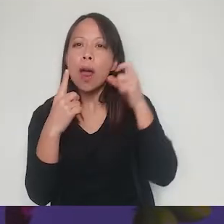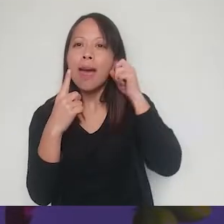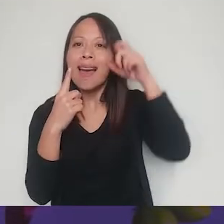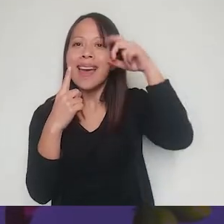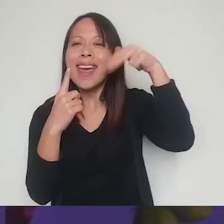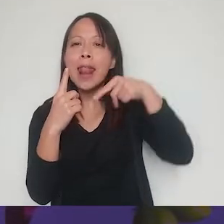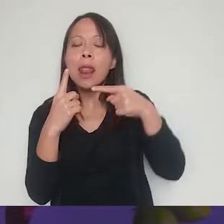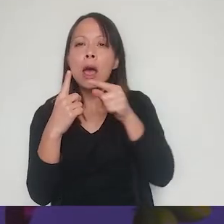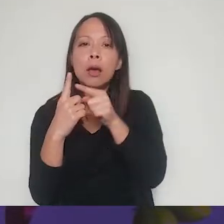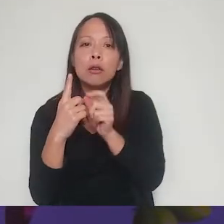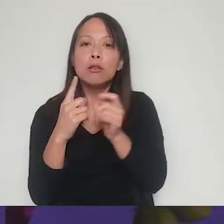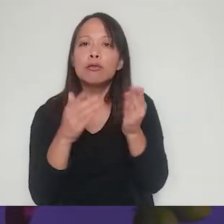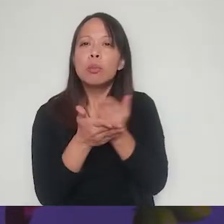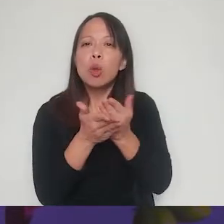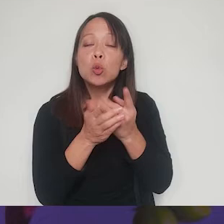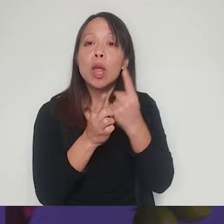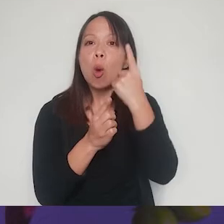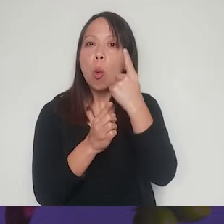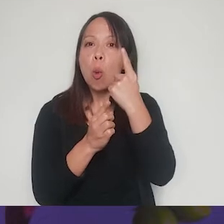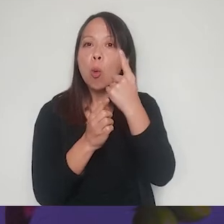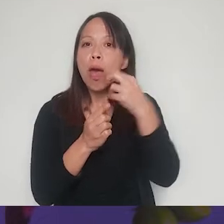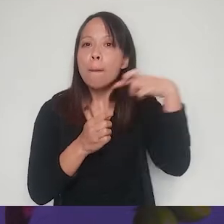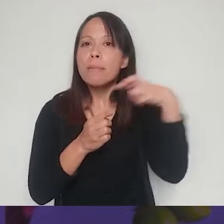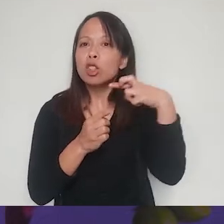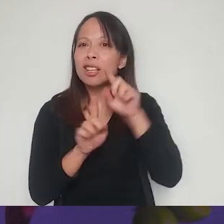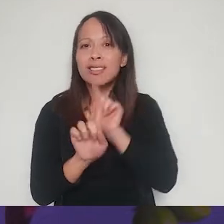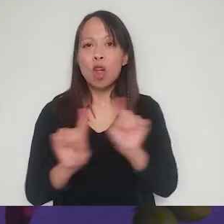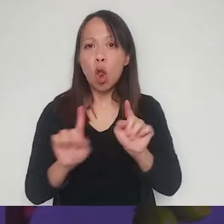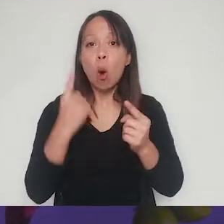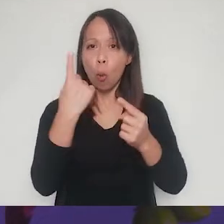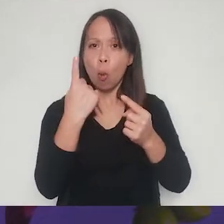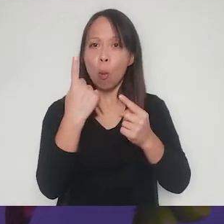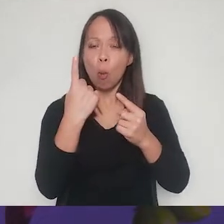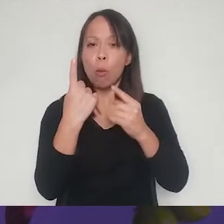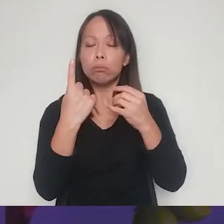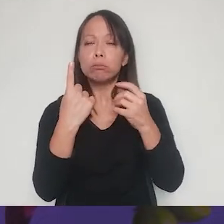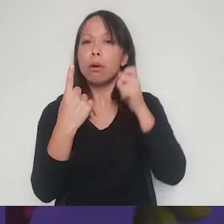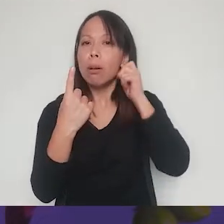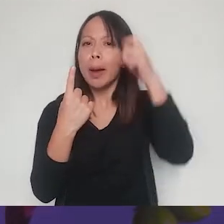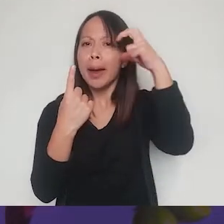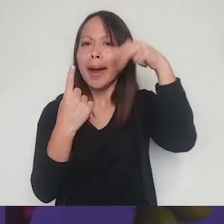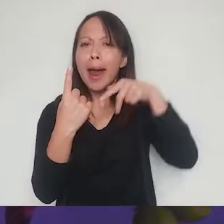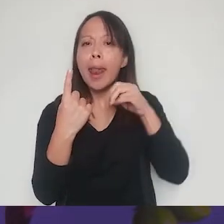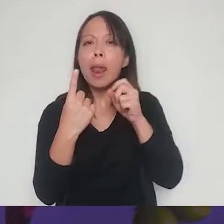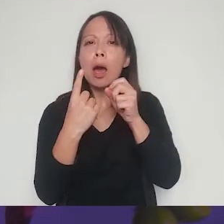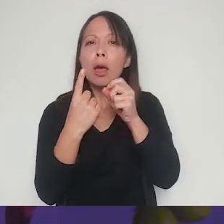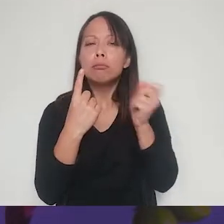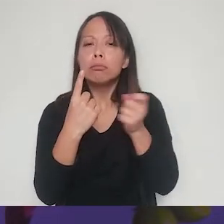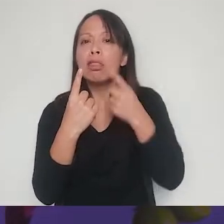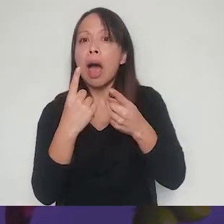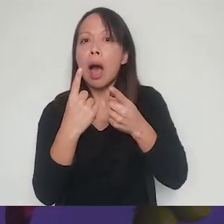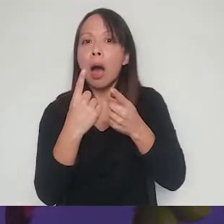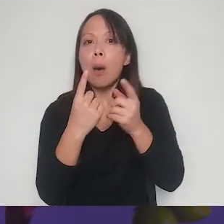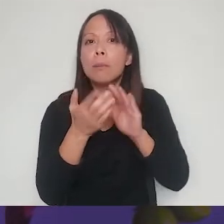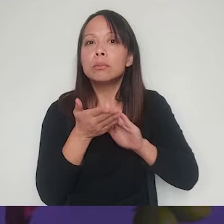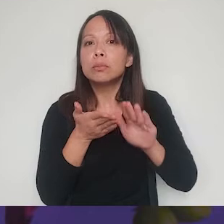gen puede codificar muchas proteínas. Y sabemos que el 95% de los genes humanos tienen splicing alternativo,